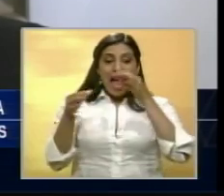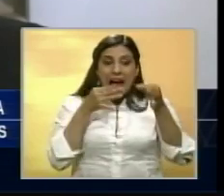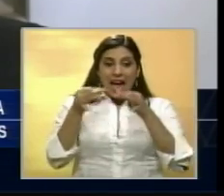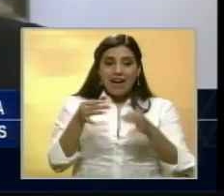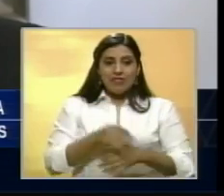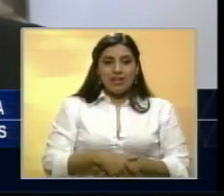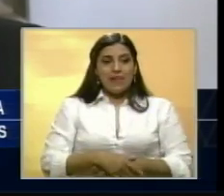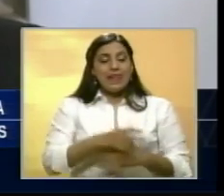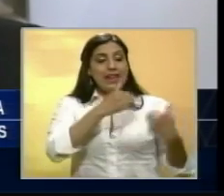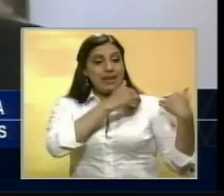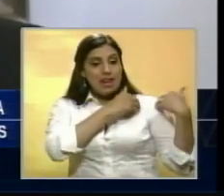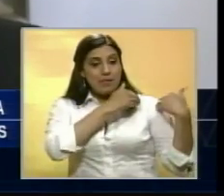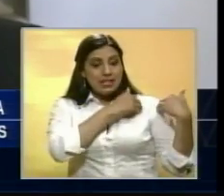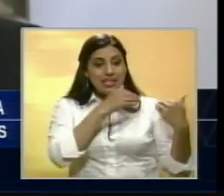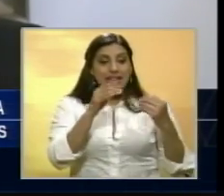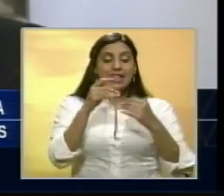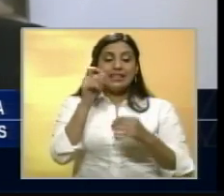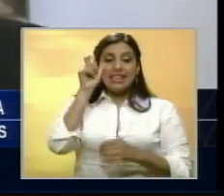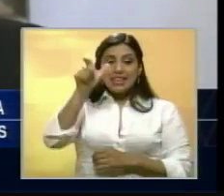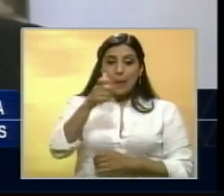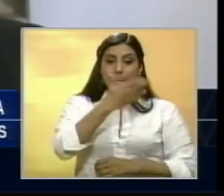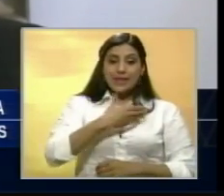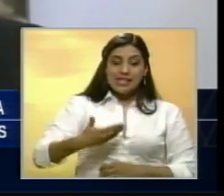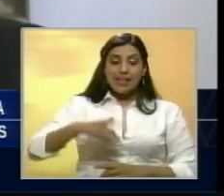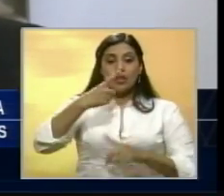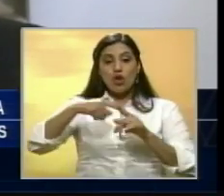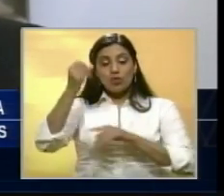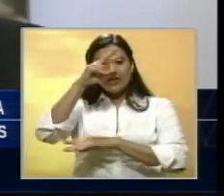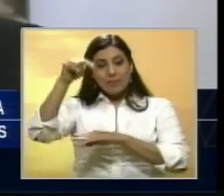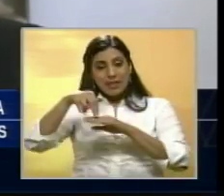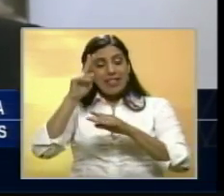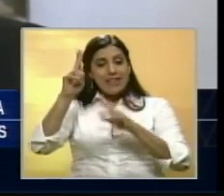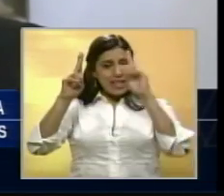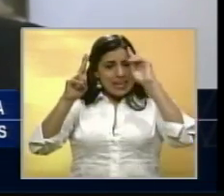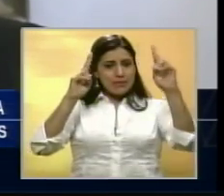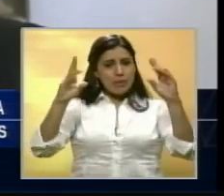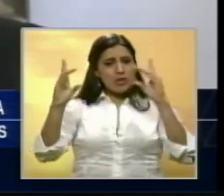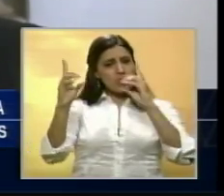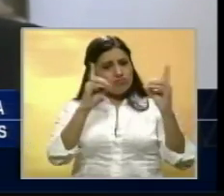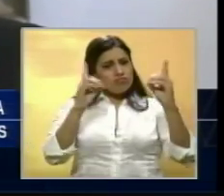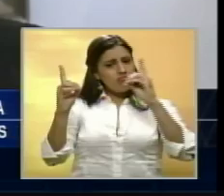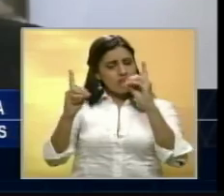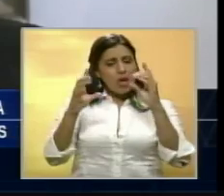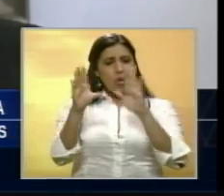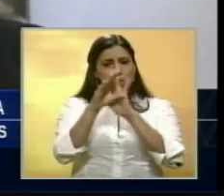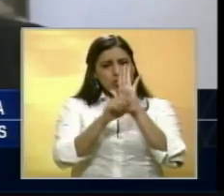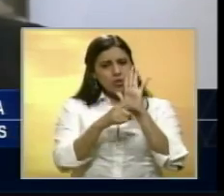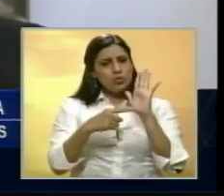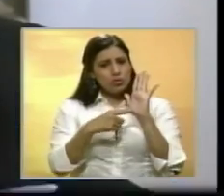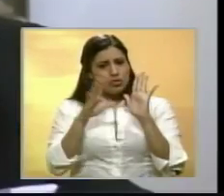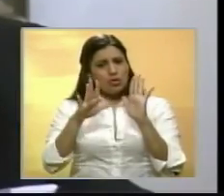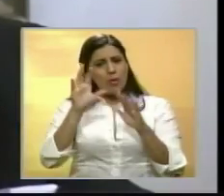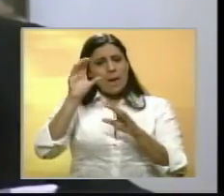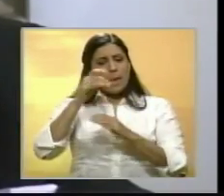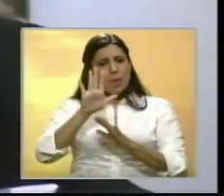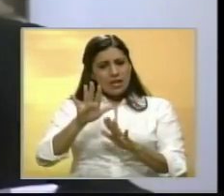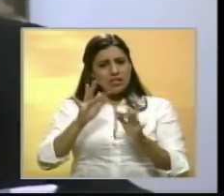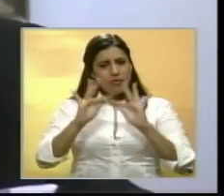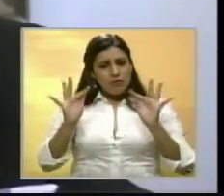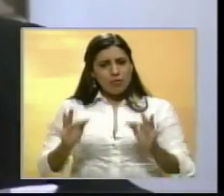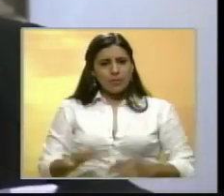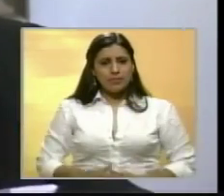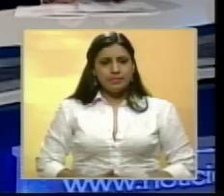diálogo entre representantes del Ejecutivo y el Legislativo venezolano que sea respetuoso del marco constitucional de sus